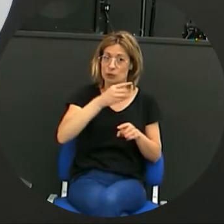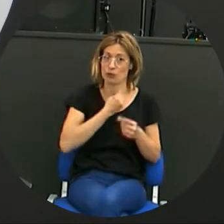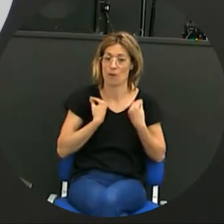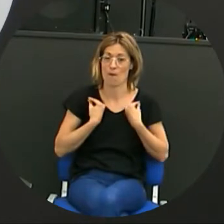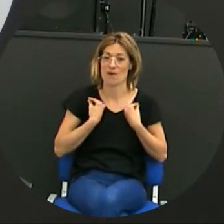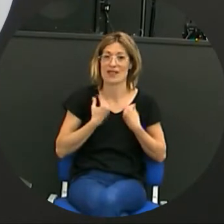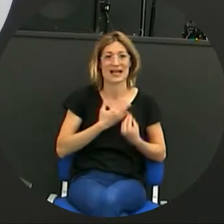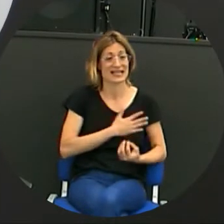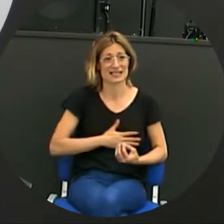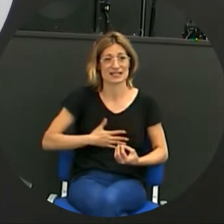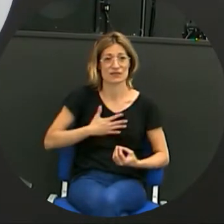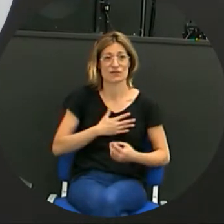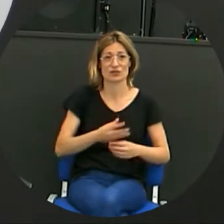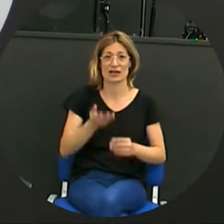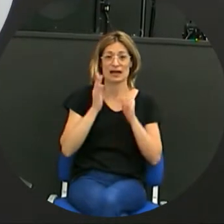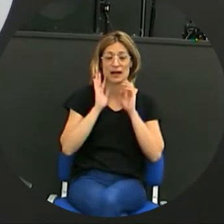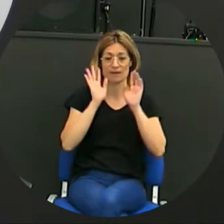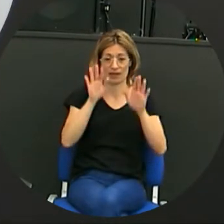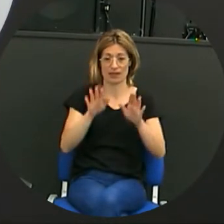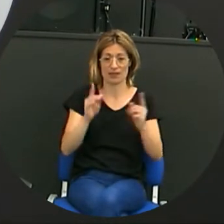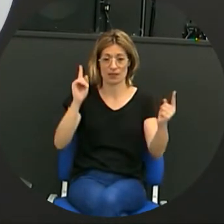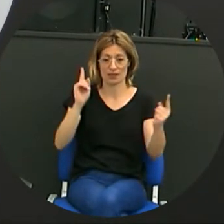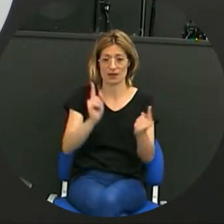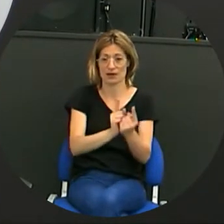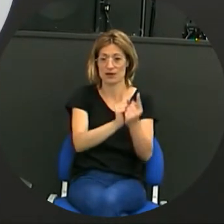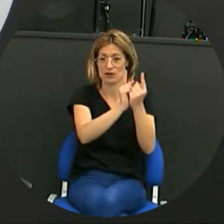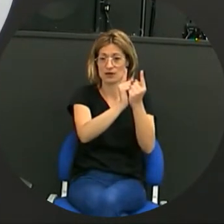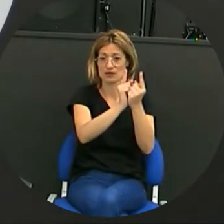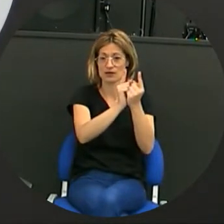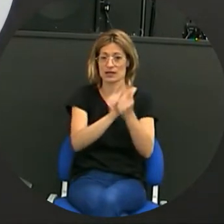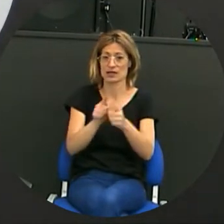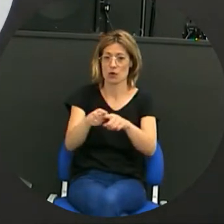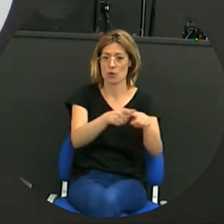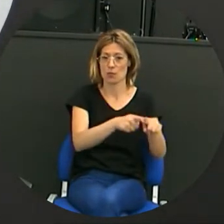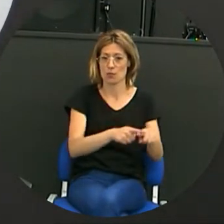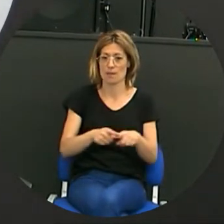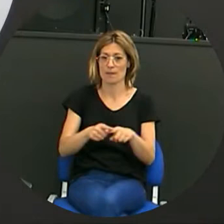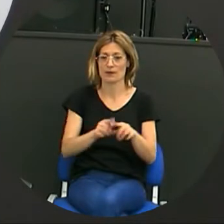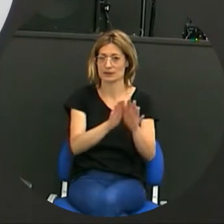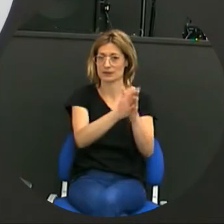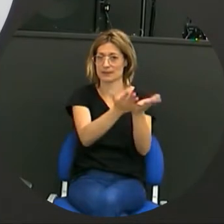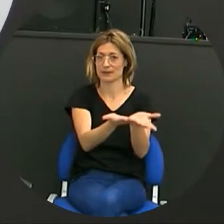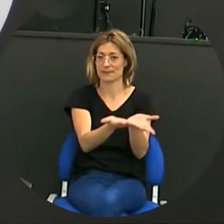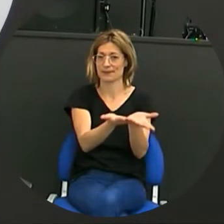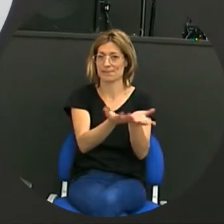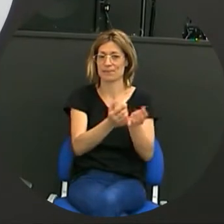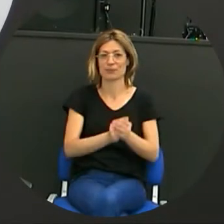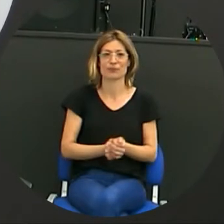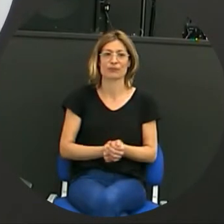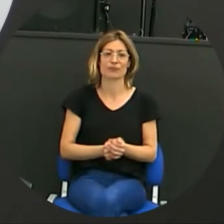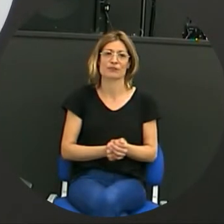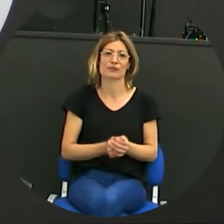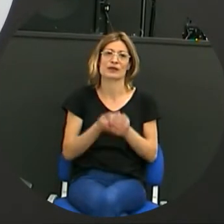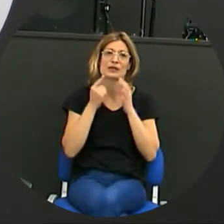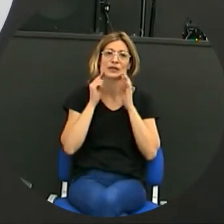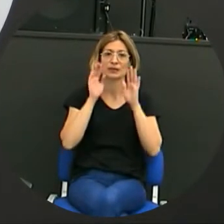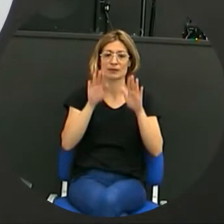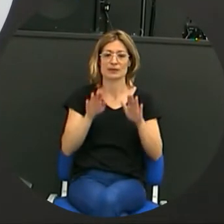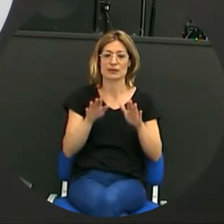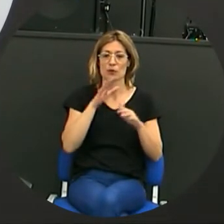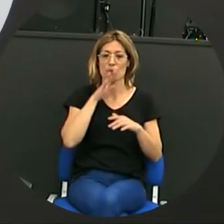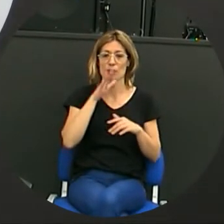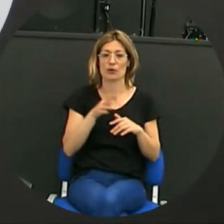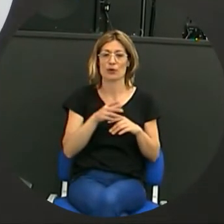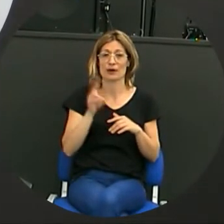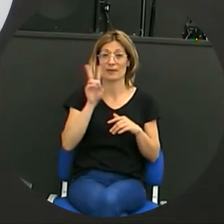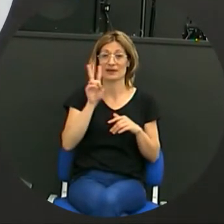de la bendición del encuentro y compartir como Ananías compartió con Saulo. Te bendigo para que puedas ver el